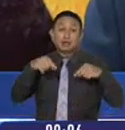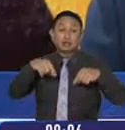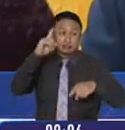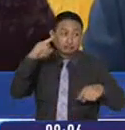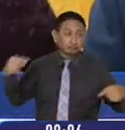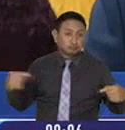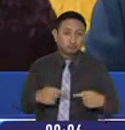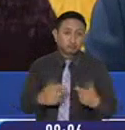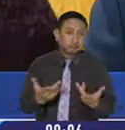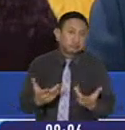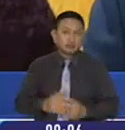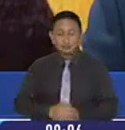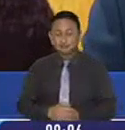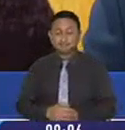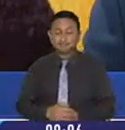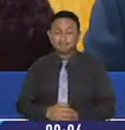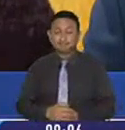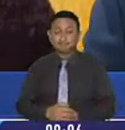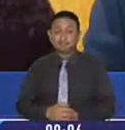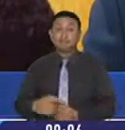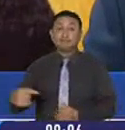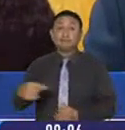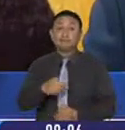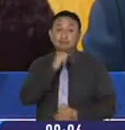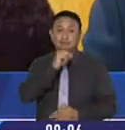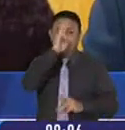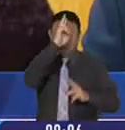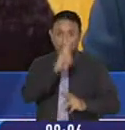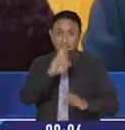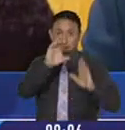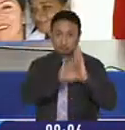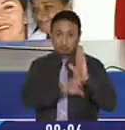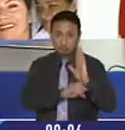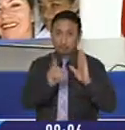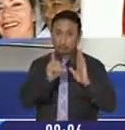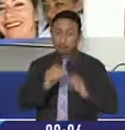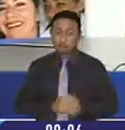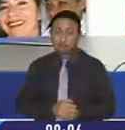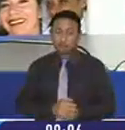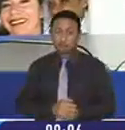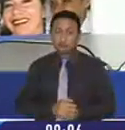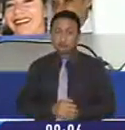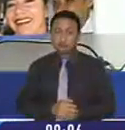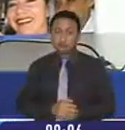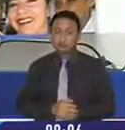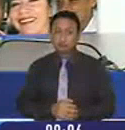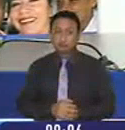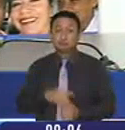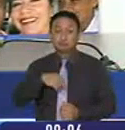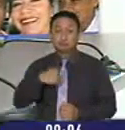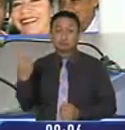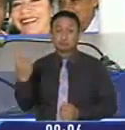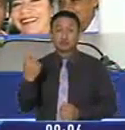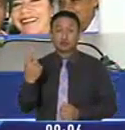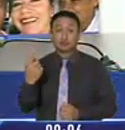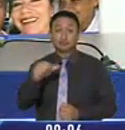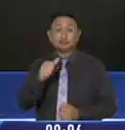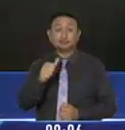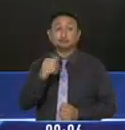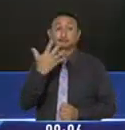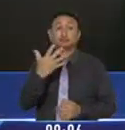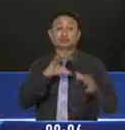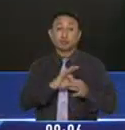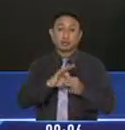en la designación. Eso no puede ser tomado en lo absoluto como un incumplimiento. Ulloa se presentó solo ya que 5 de sus compañeros solicitaron